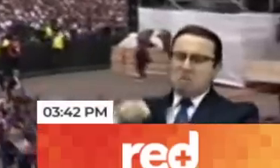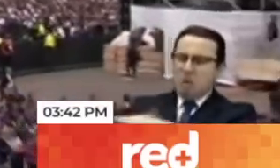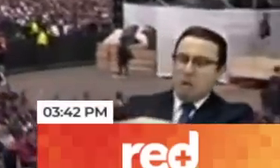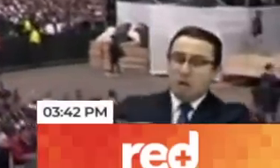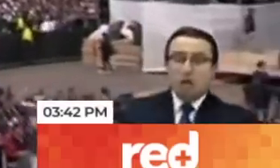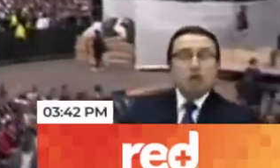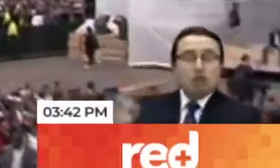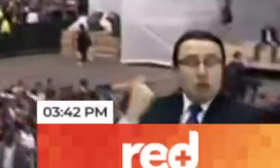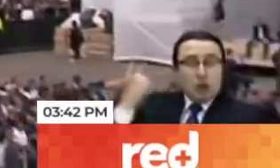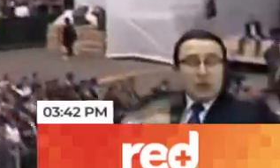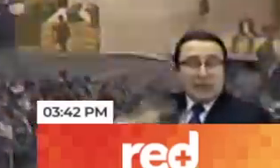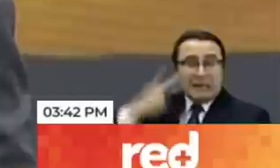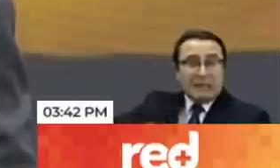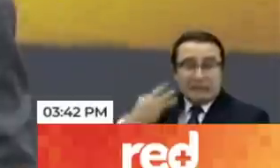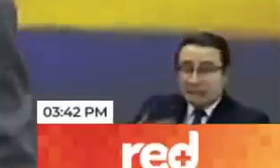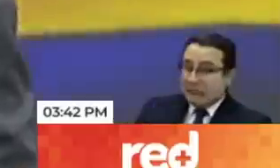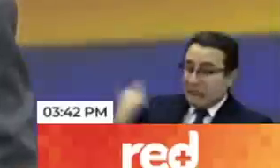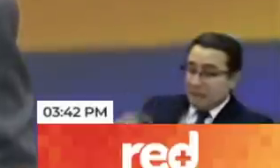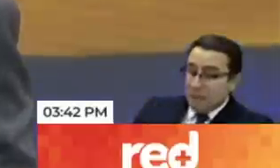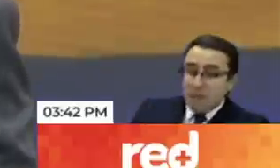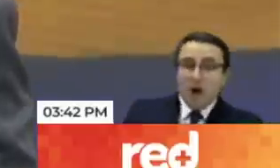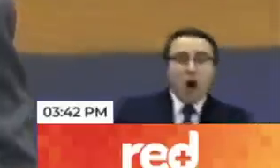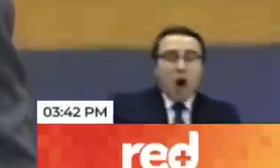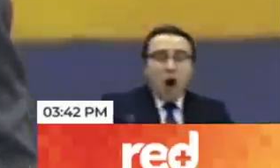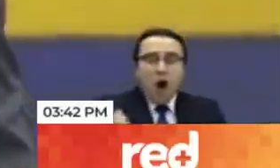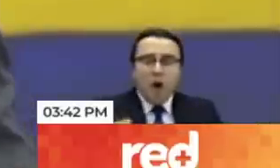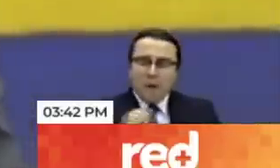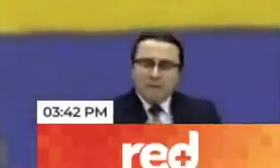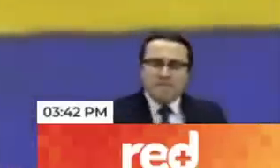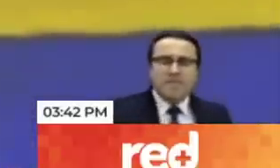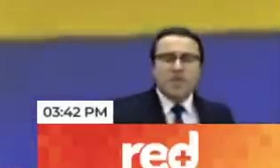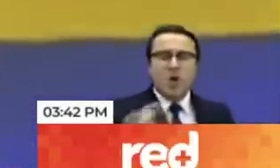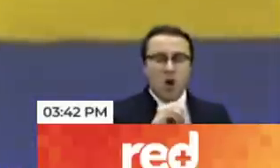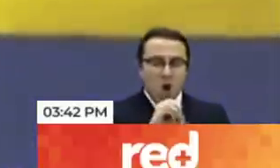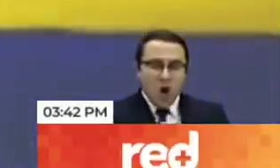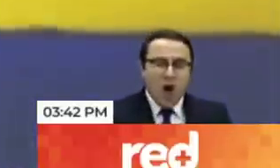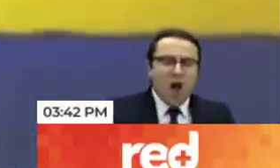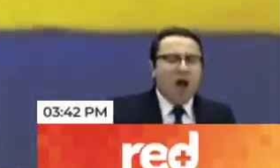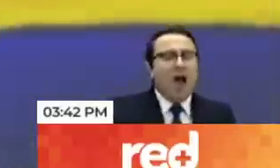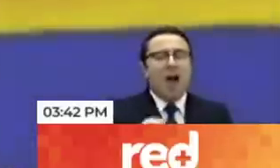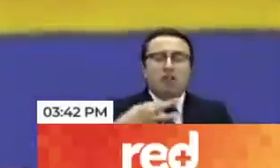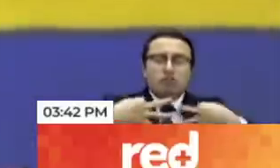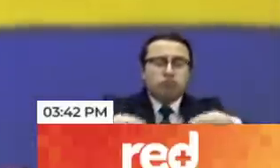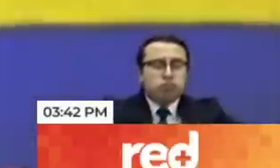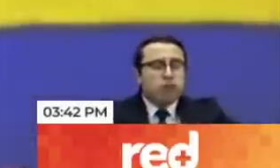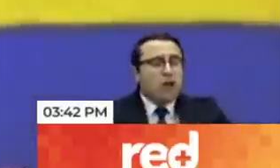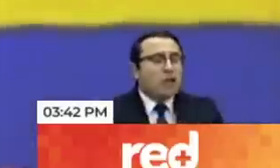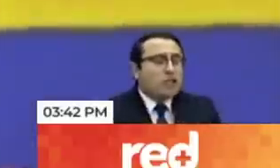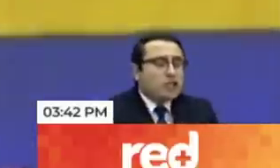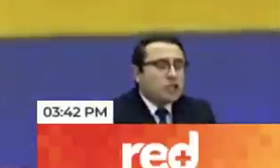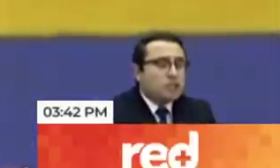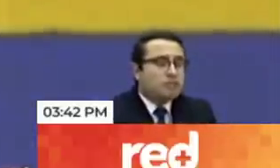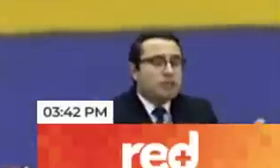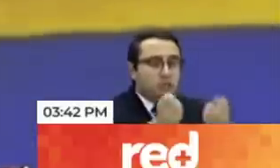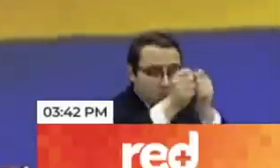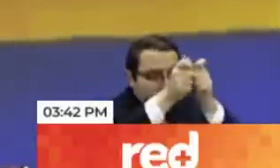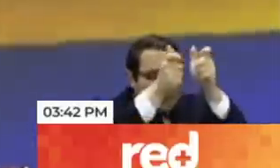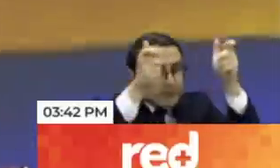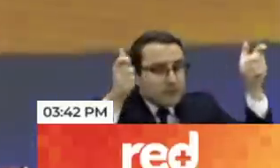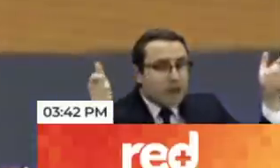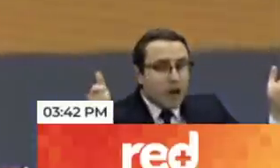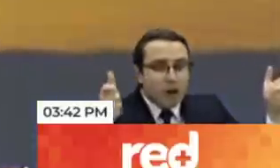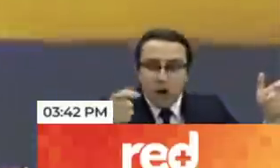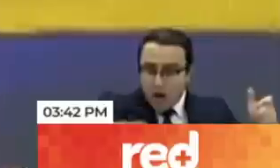días. Jóvenes, muchachas y muchachos, sencillos servidores públicos de los que no conocemos